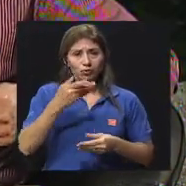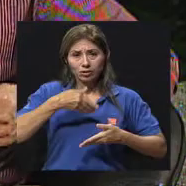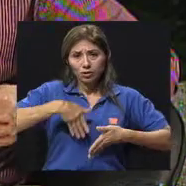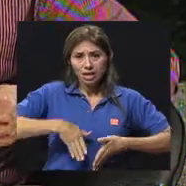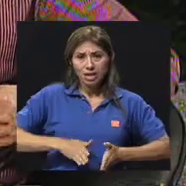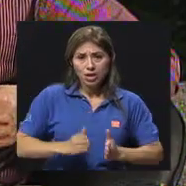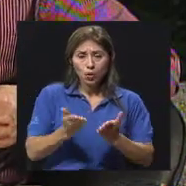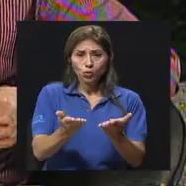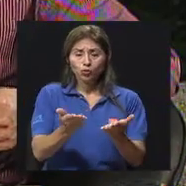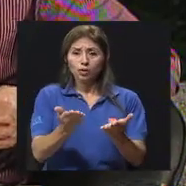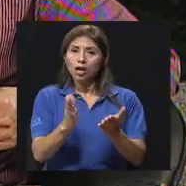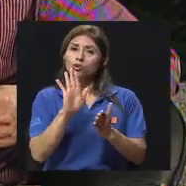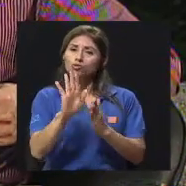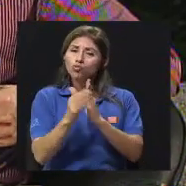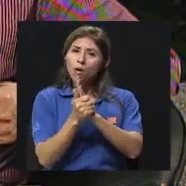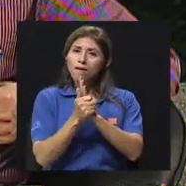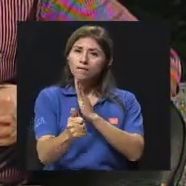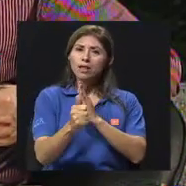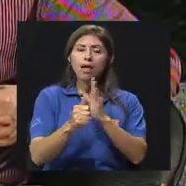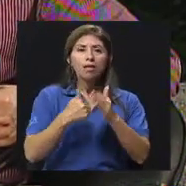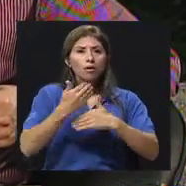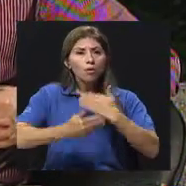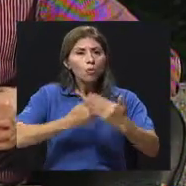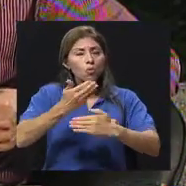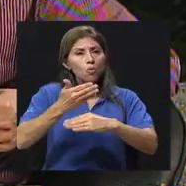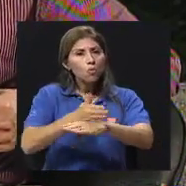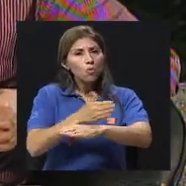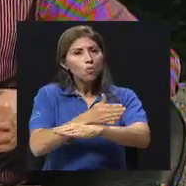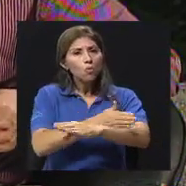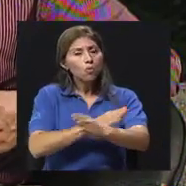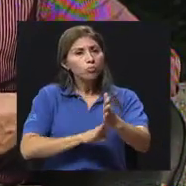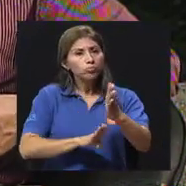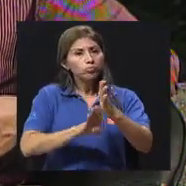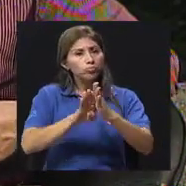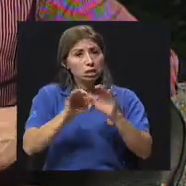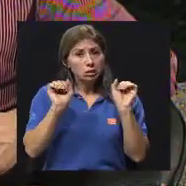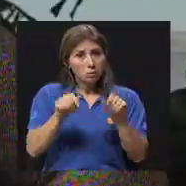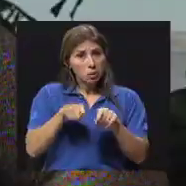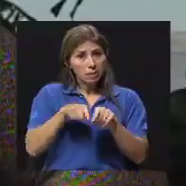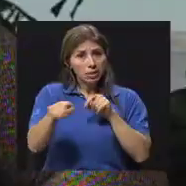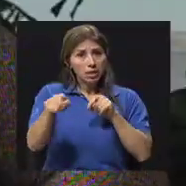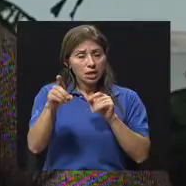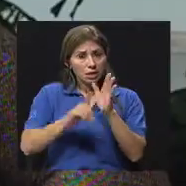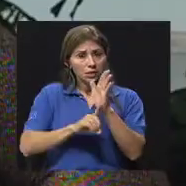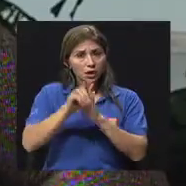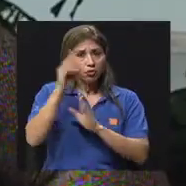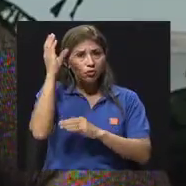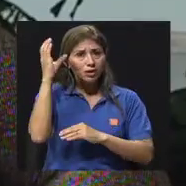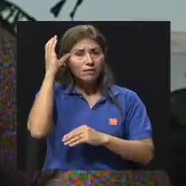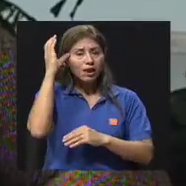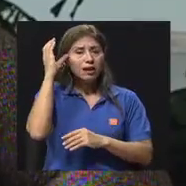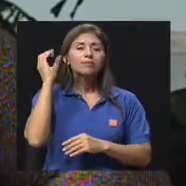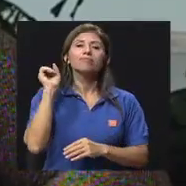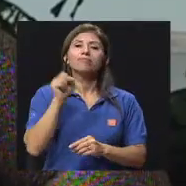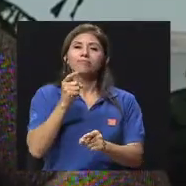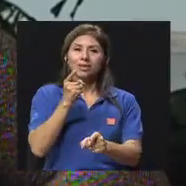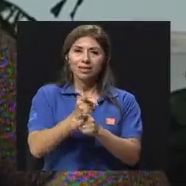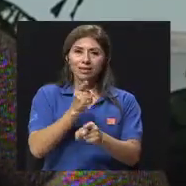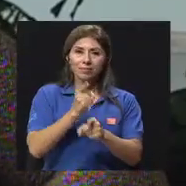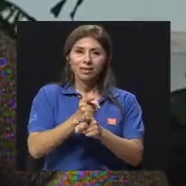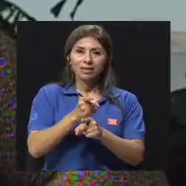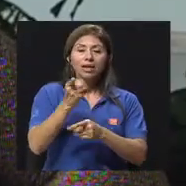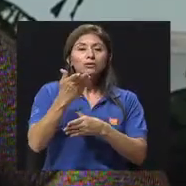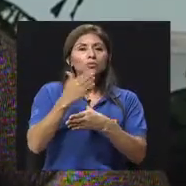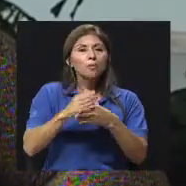está potencializando, ¿eso es un buen parámetro como para medir el desarrollo cerebral? Exactamente, eso es parte fundamental